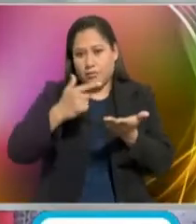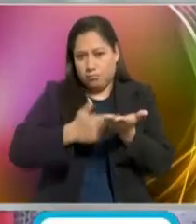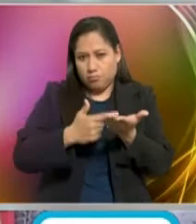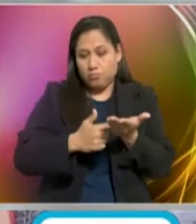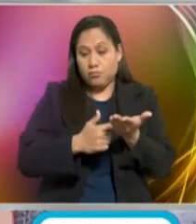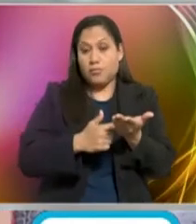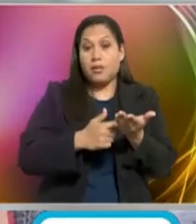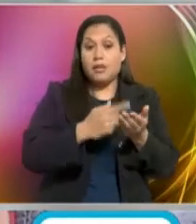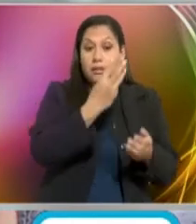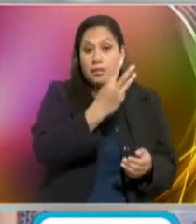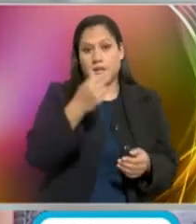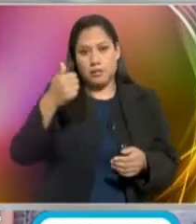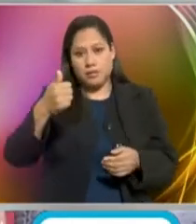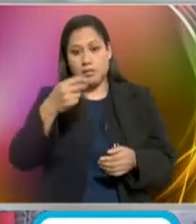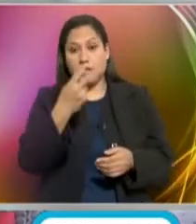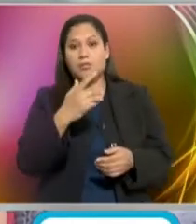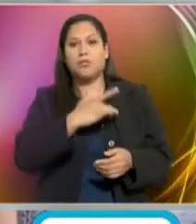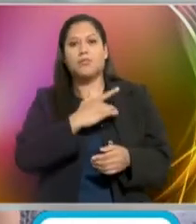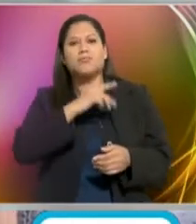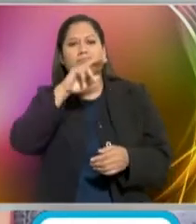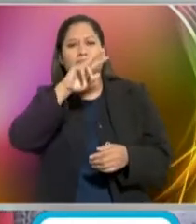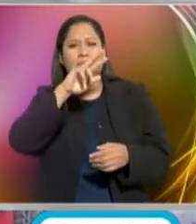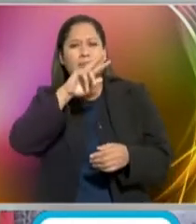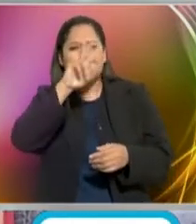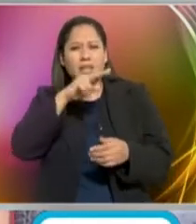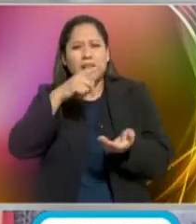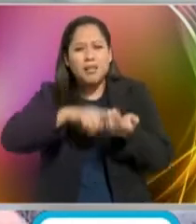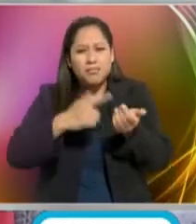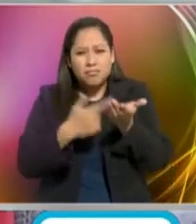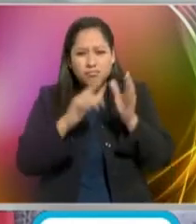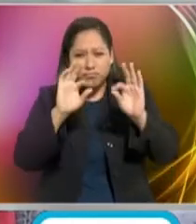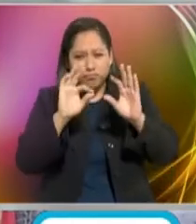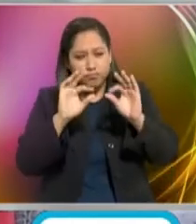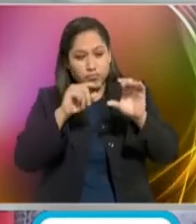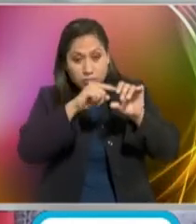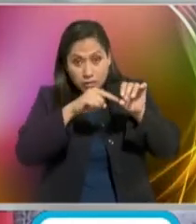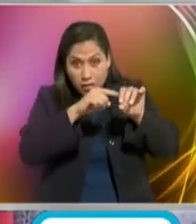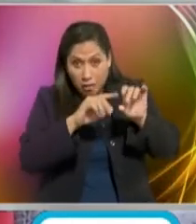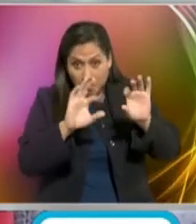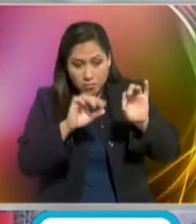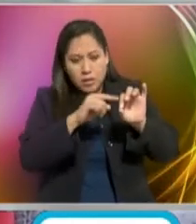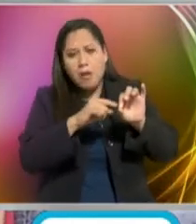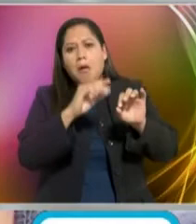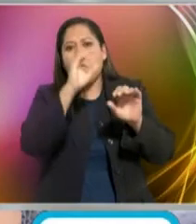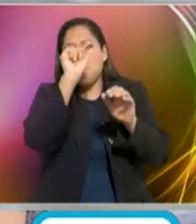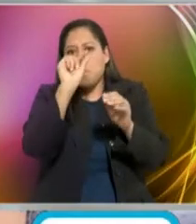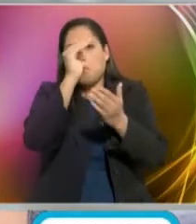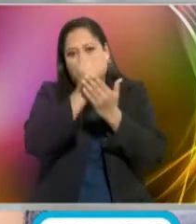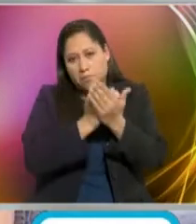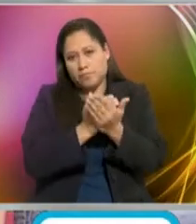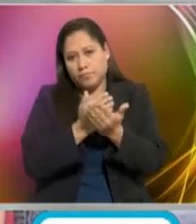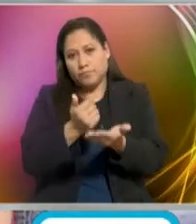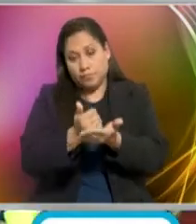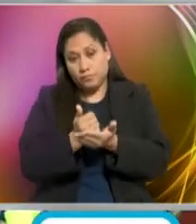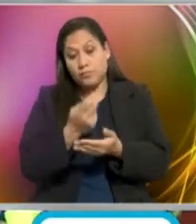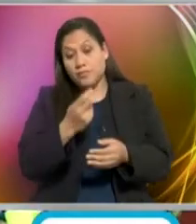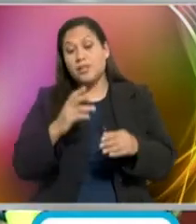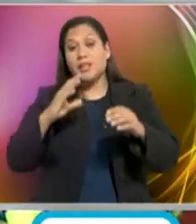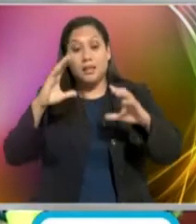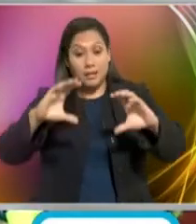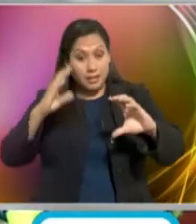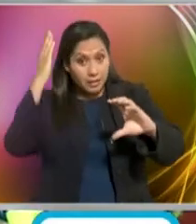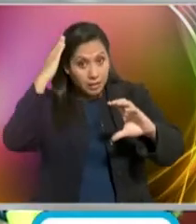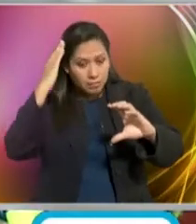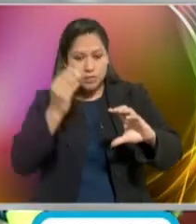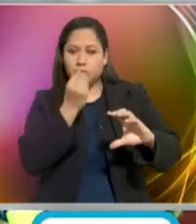se ha visto que ayudan a disminuir el colesterol malo y los triglicéridos, que son los que se pegan en las arterias. Muy Así bien. es. Definitivamente la calabaza, un